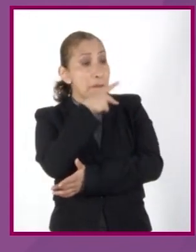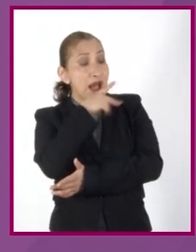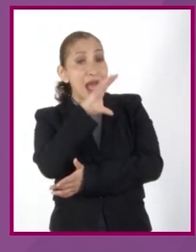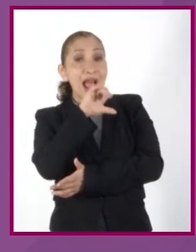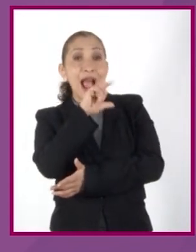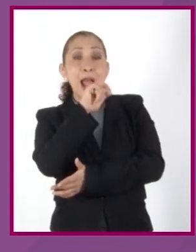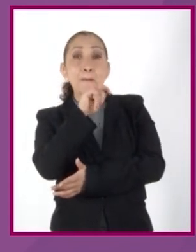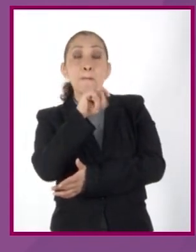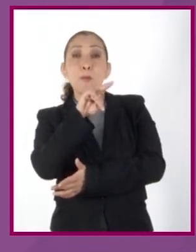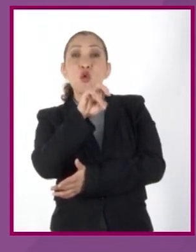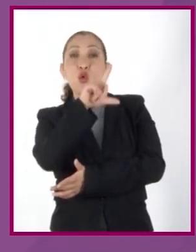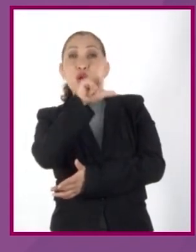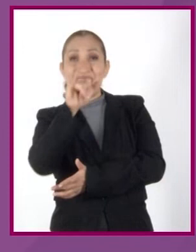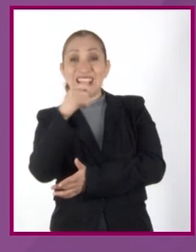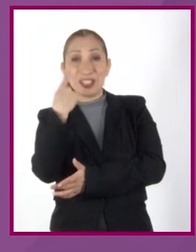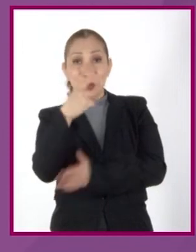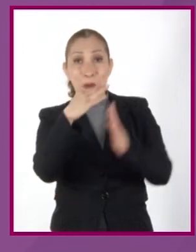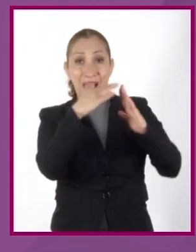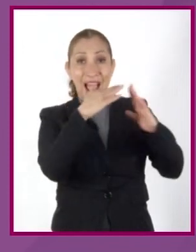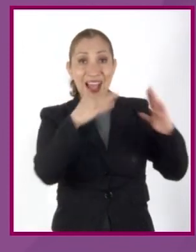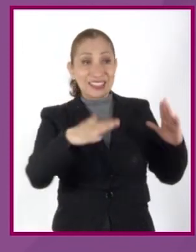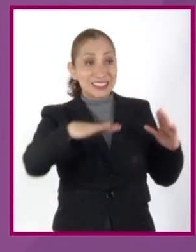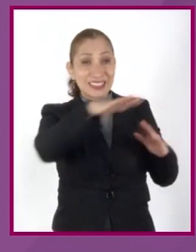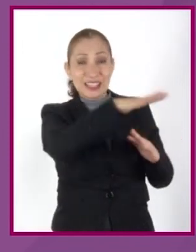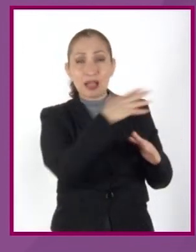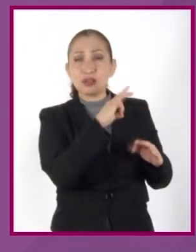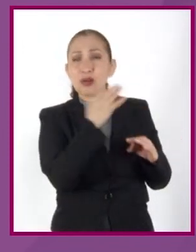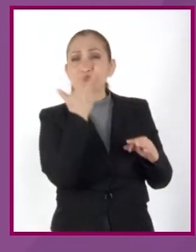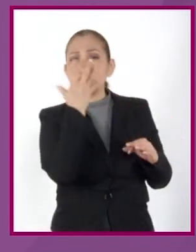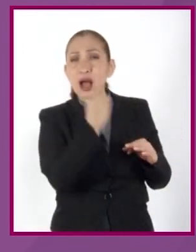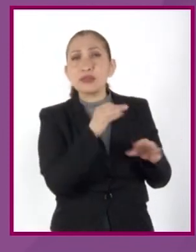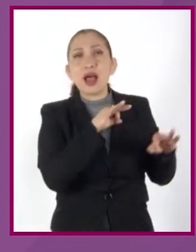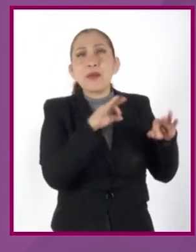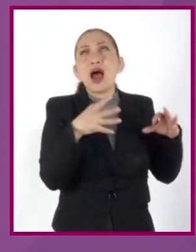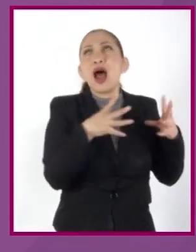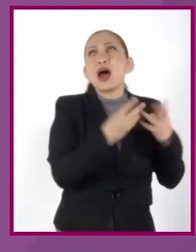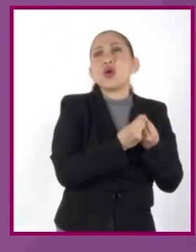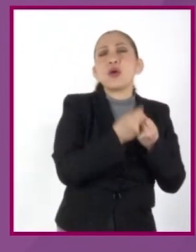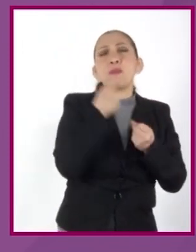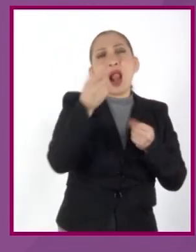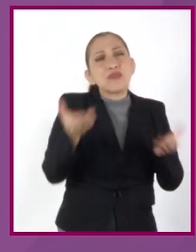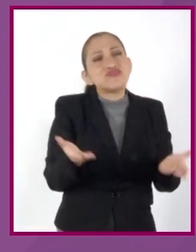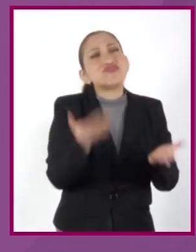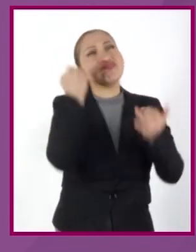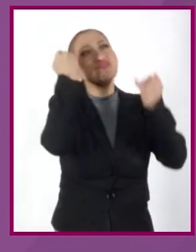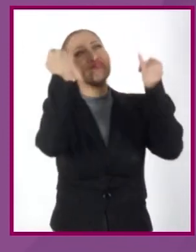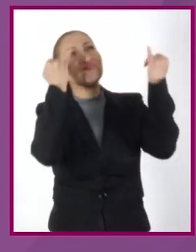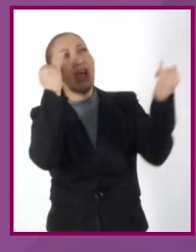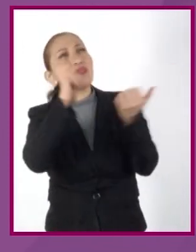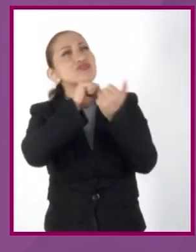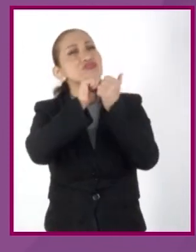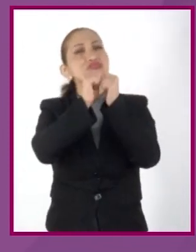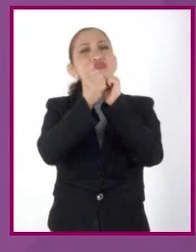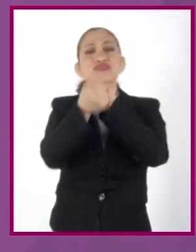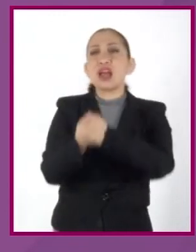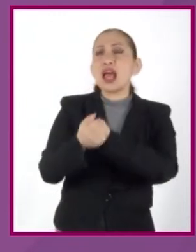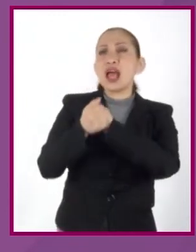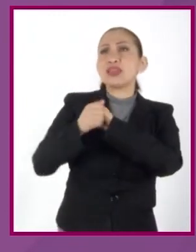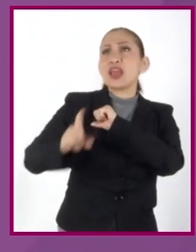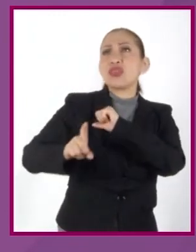Calpulli, la casa que florece para todos, trabajando unidos para fomentar la creatividad y la evolución del